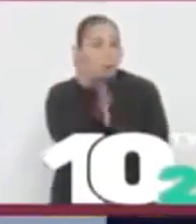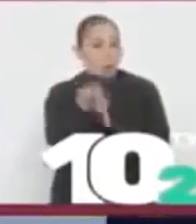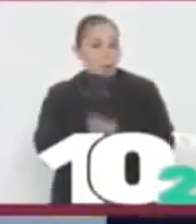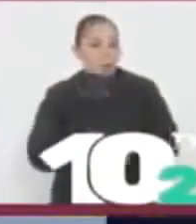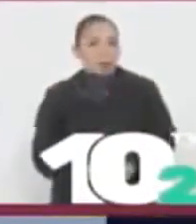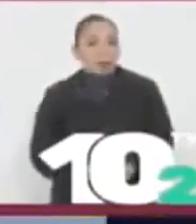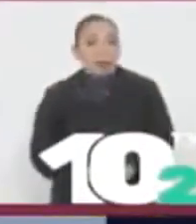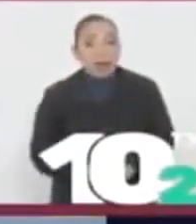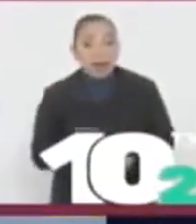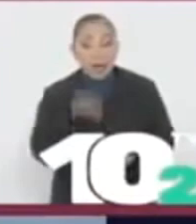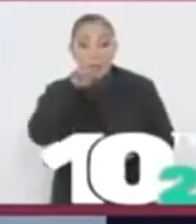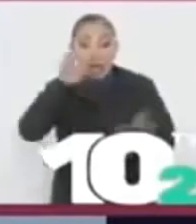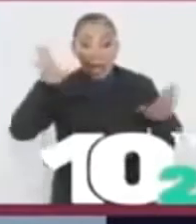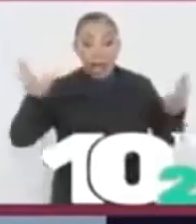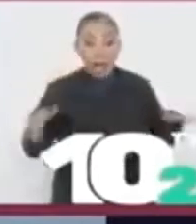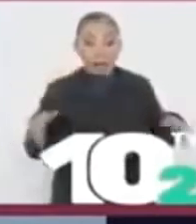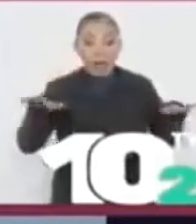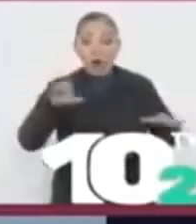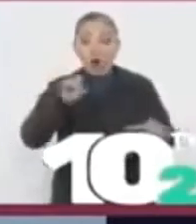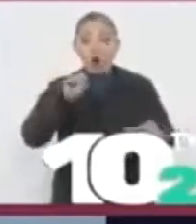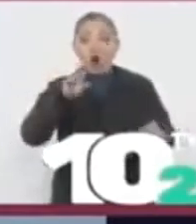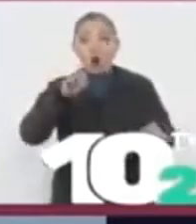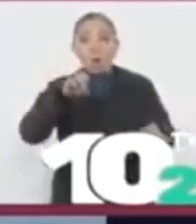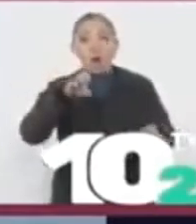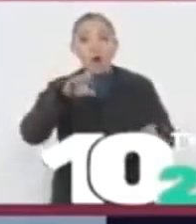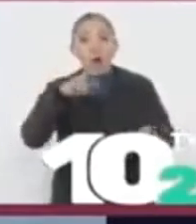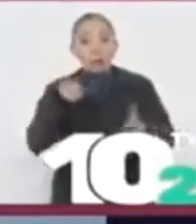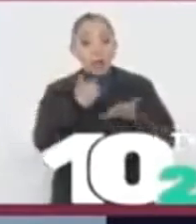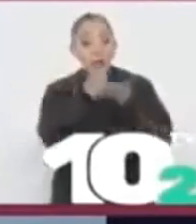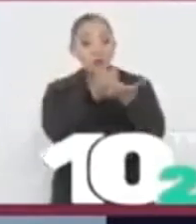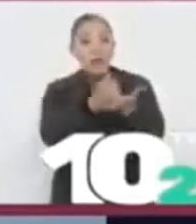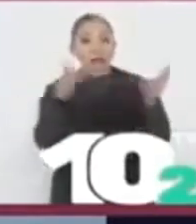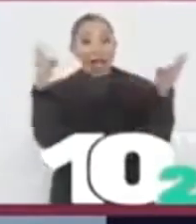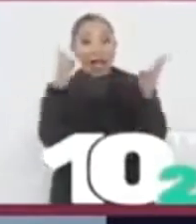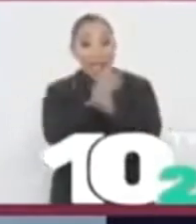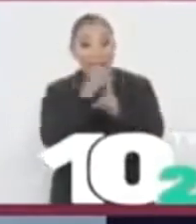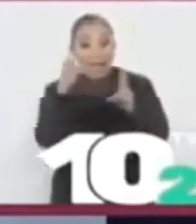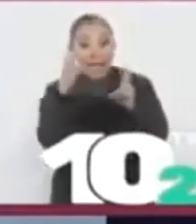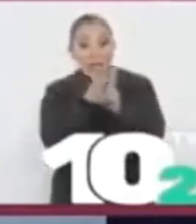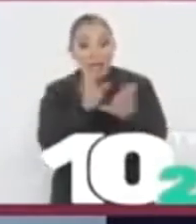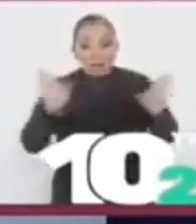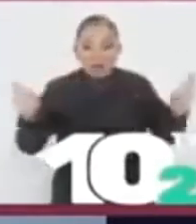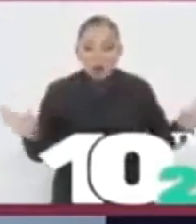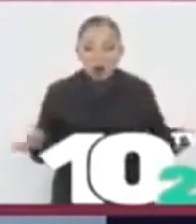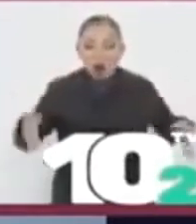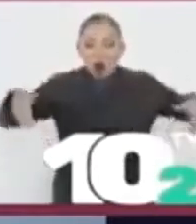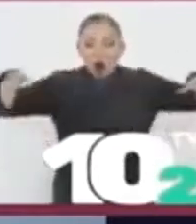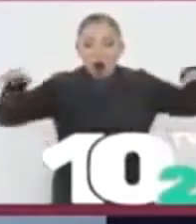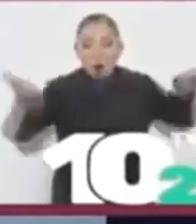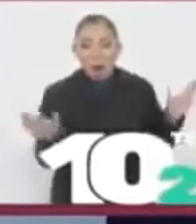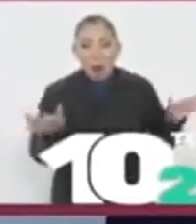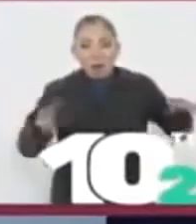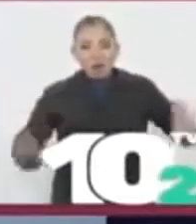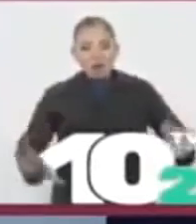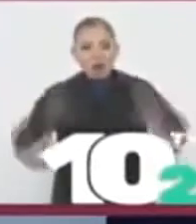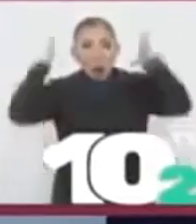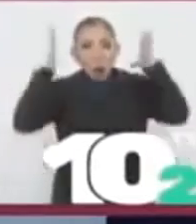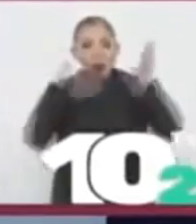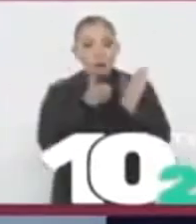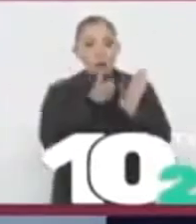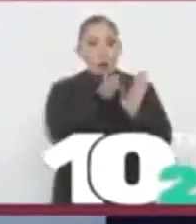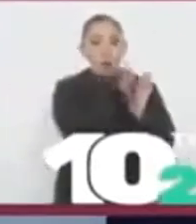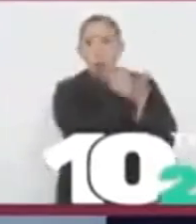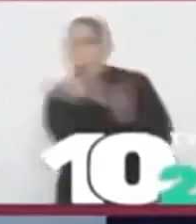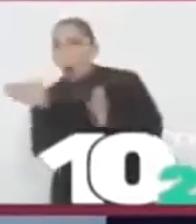Por ejemplo, las aves como el cormorán, ayudadas por el viento, baten sus alas para cambiar la velocidad